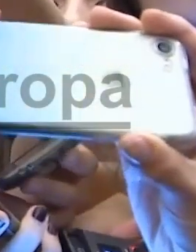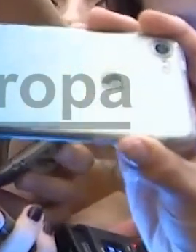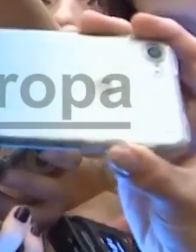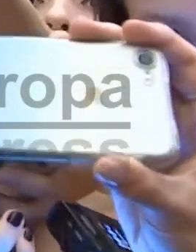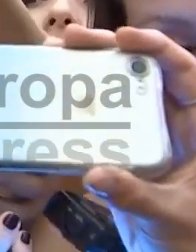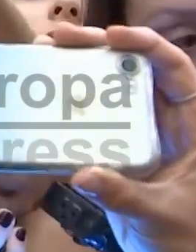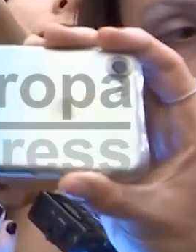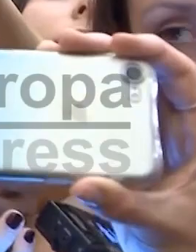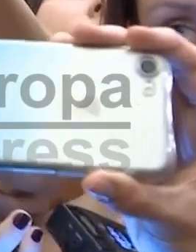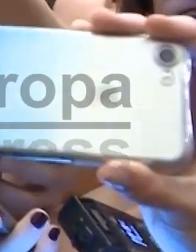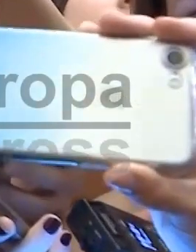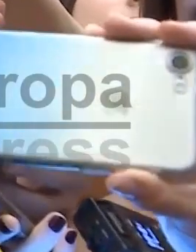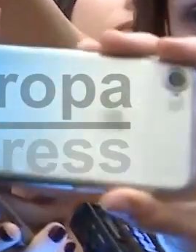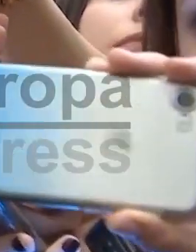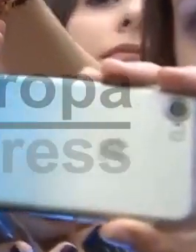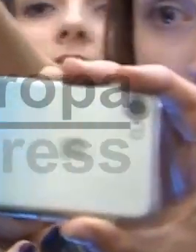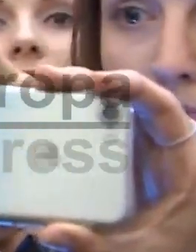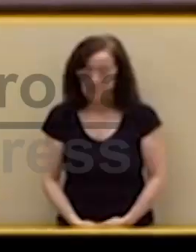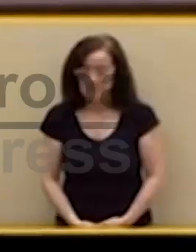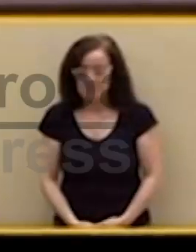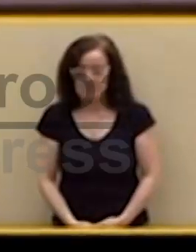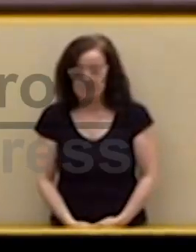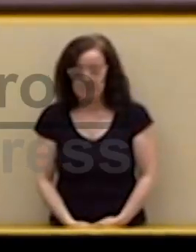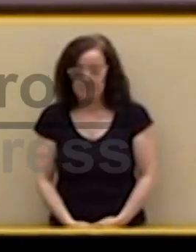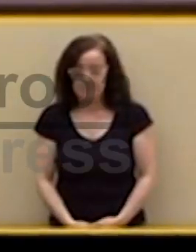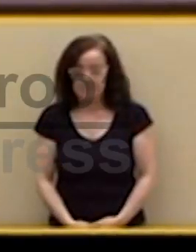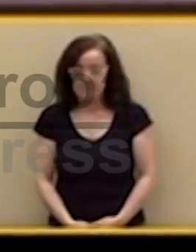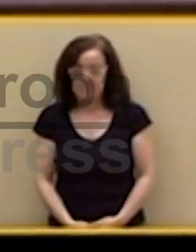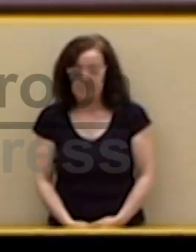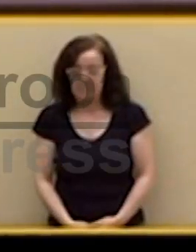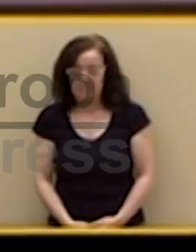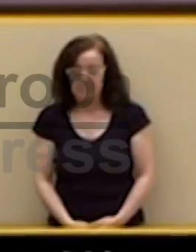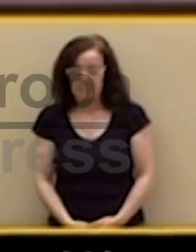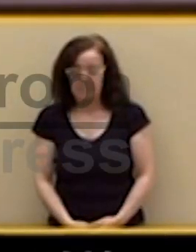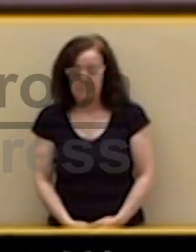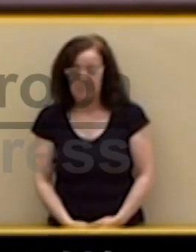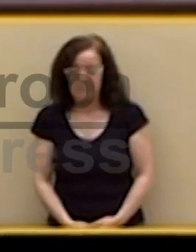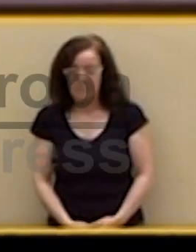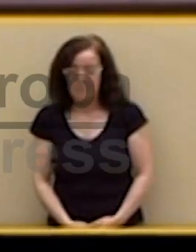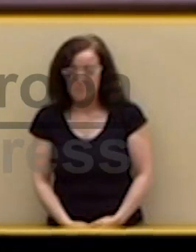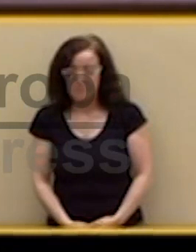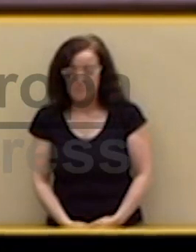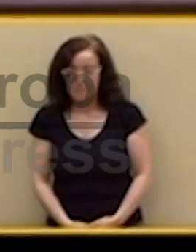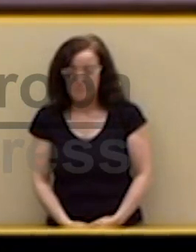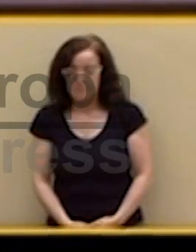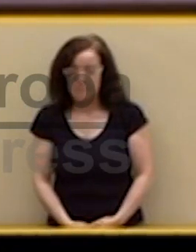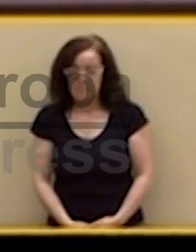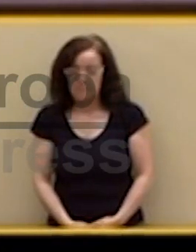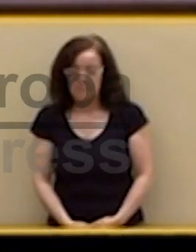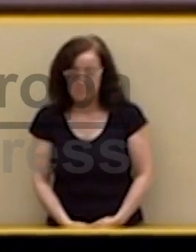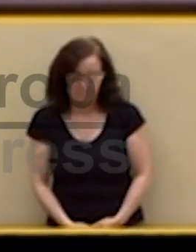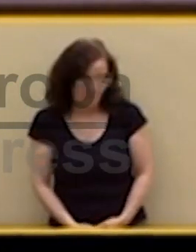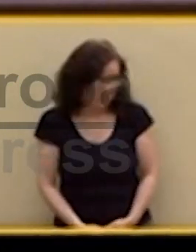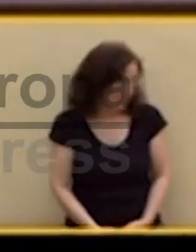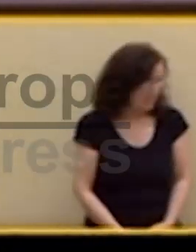popular del gobierno nosotros vamos a trabajar en esa dirección de esta manera acaba la tercera moción de censura de la Democracia que